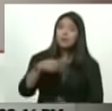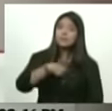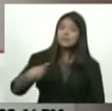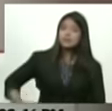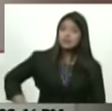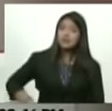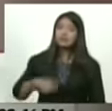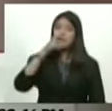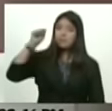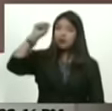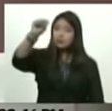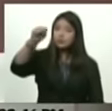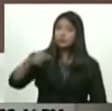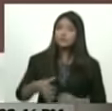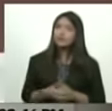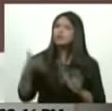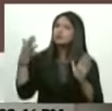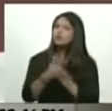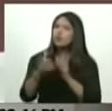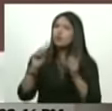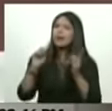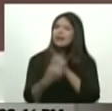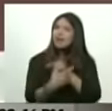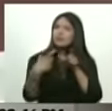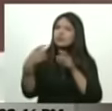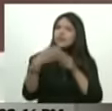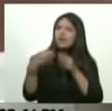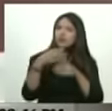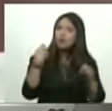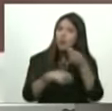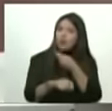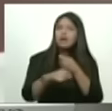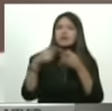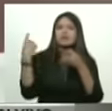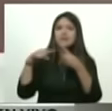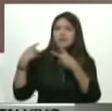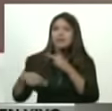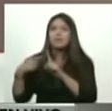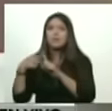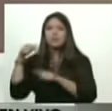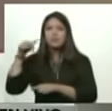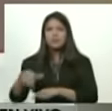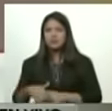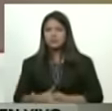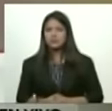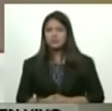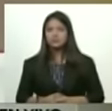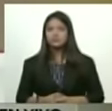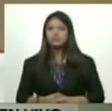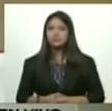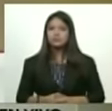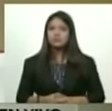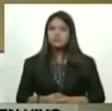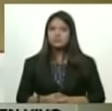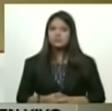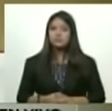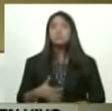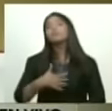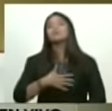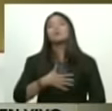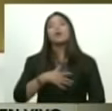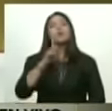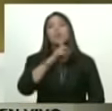la República, Nicolás Maduro, sobre todo con respecto al cambio del SICAD 2 al SIMADI y los beneficios que va a tener para este sector exportación. Bueno, yo soy